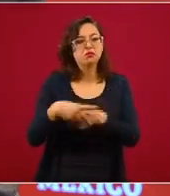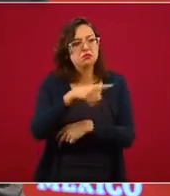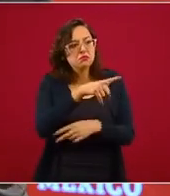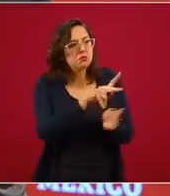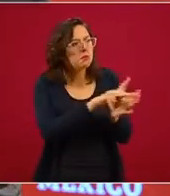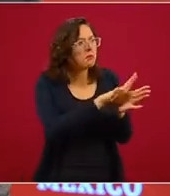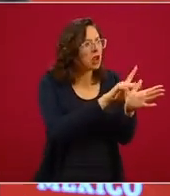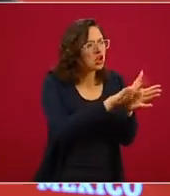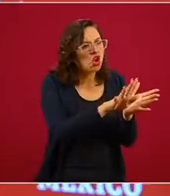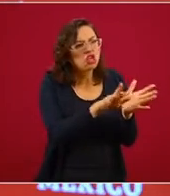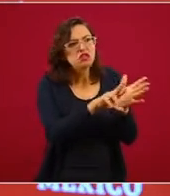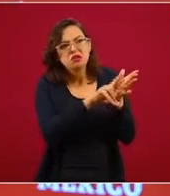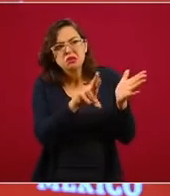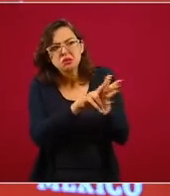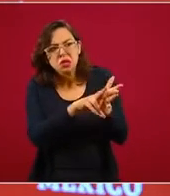Silencio.